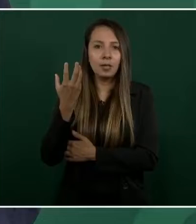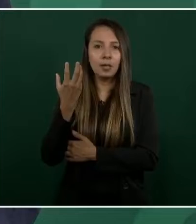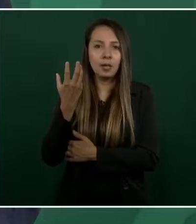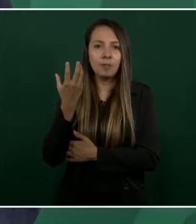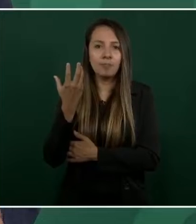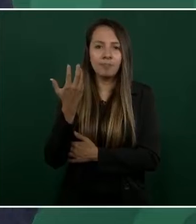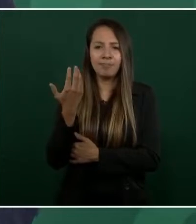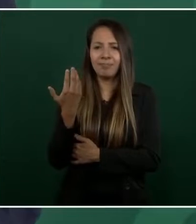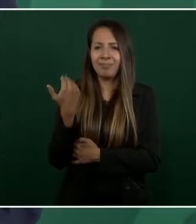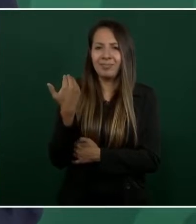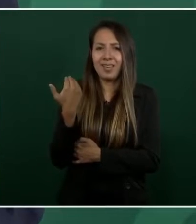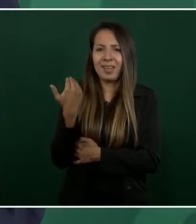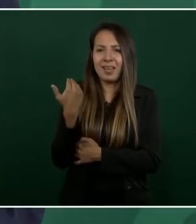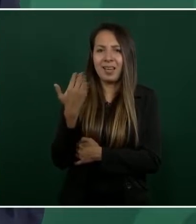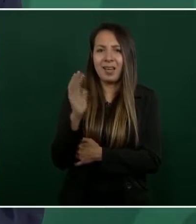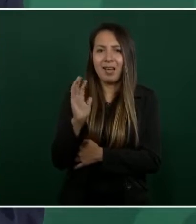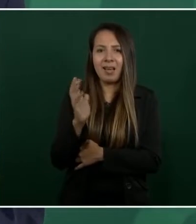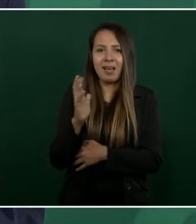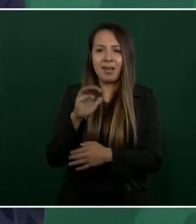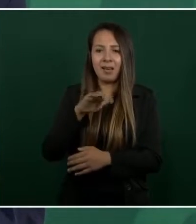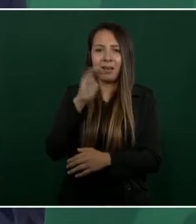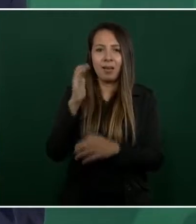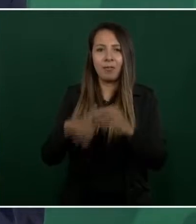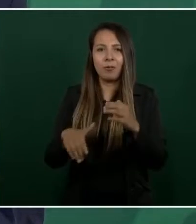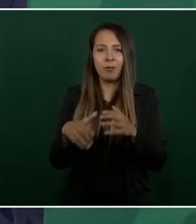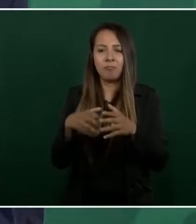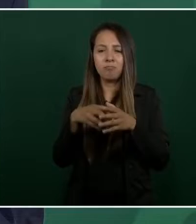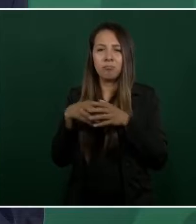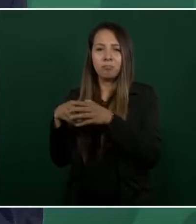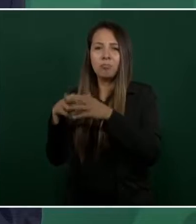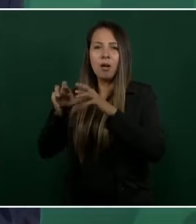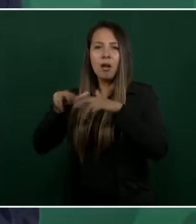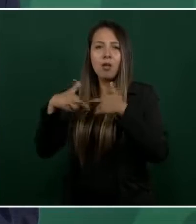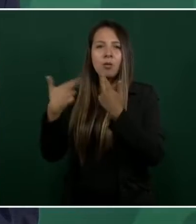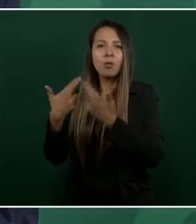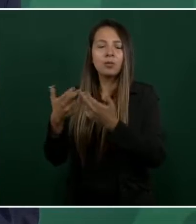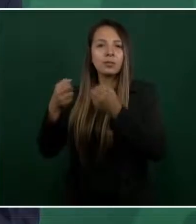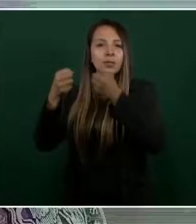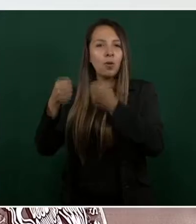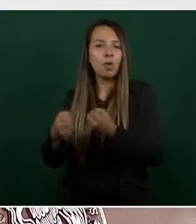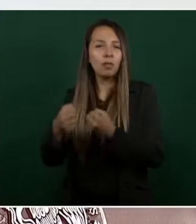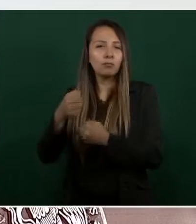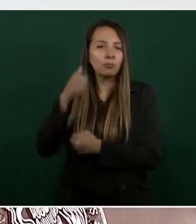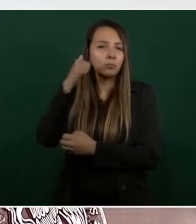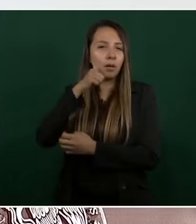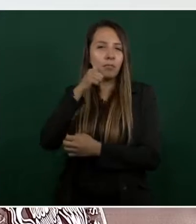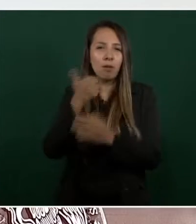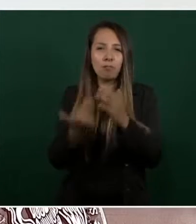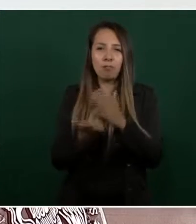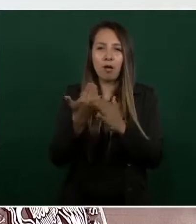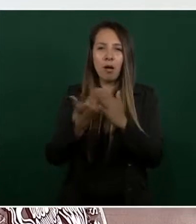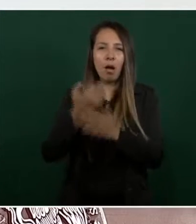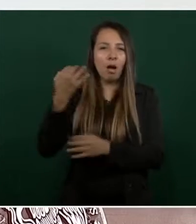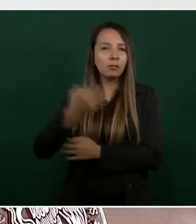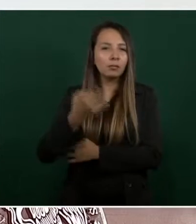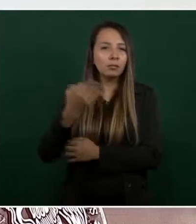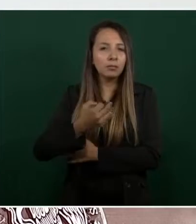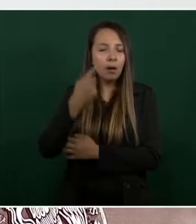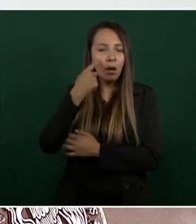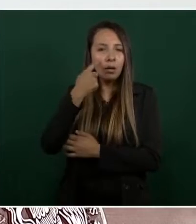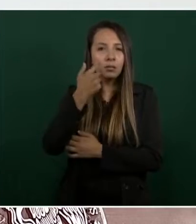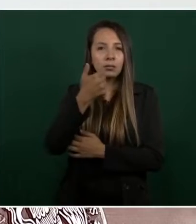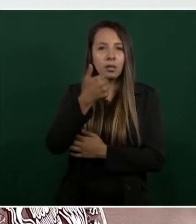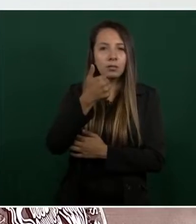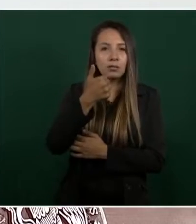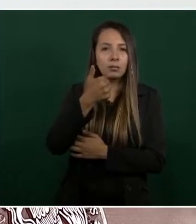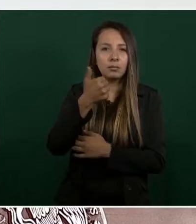Acabamos de terminar la reunión de seguridad que hacemos todas las mañanas, de 6 a 7